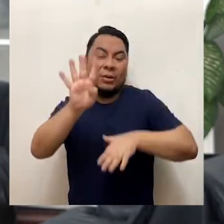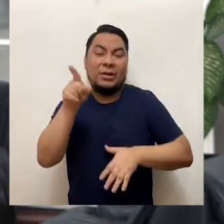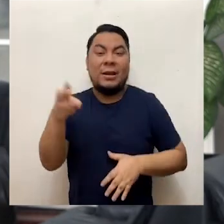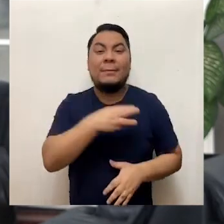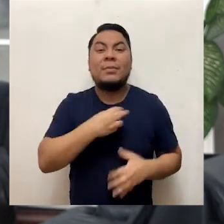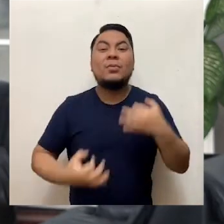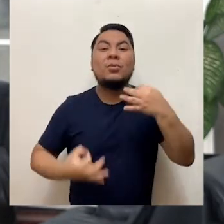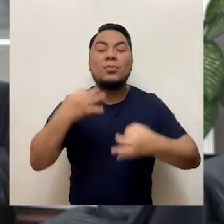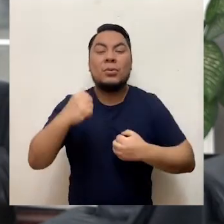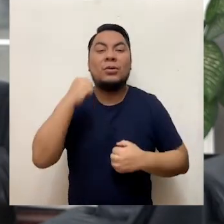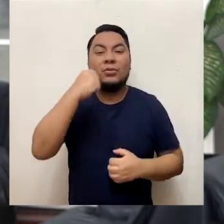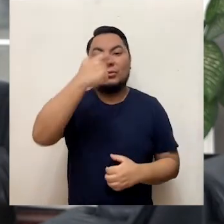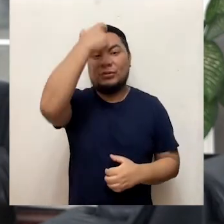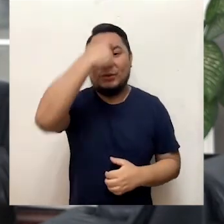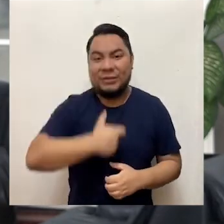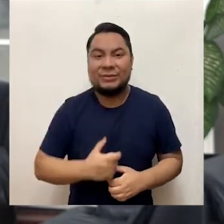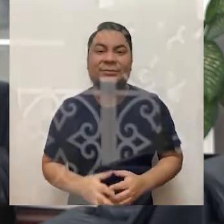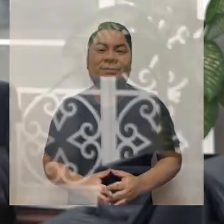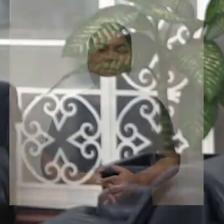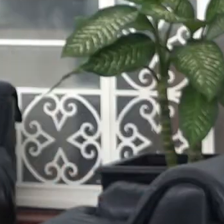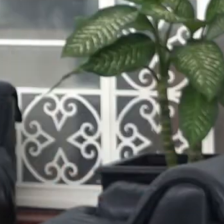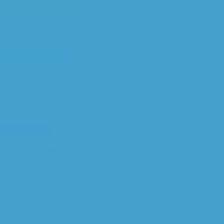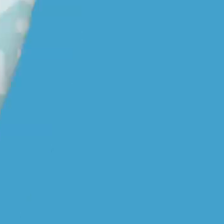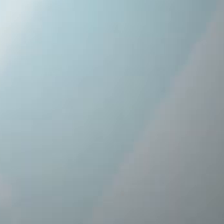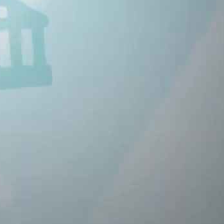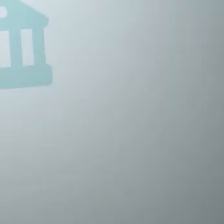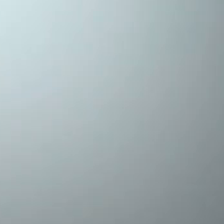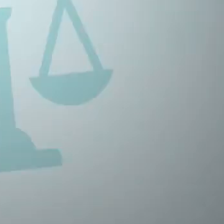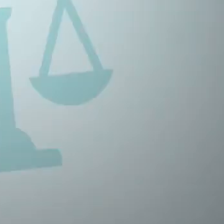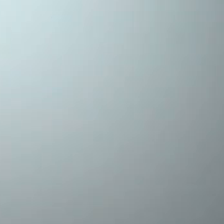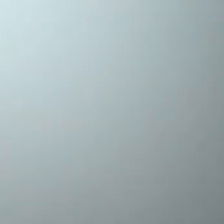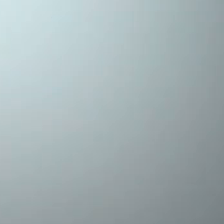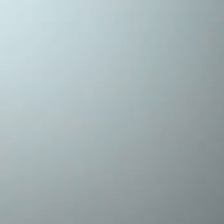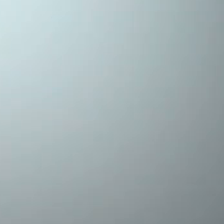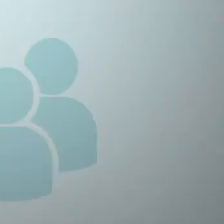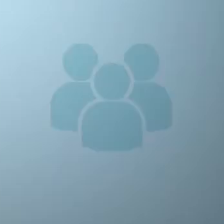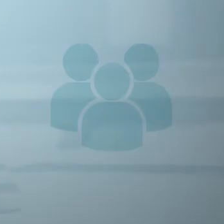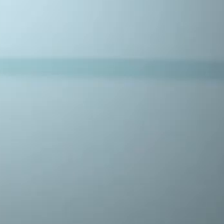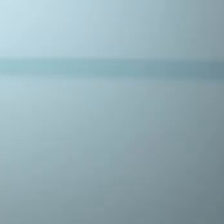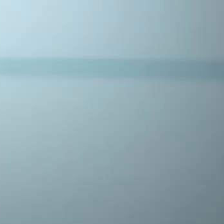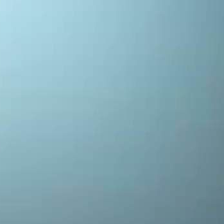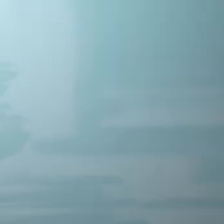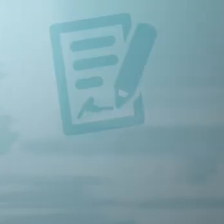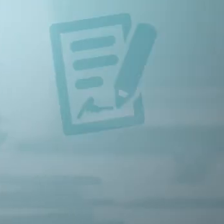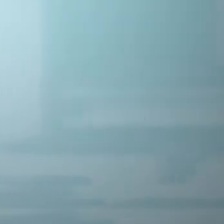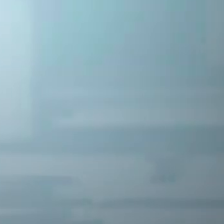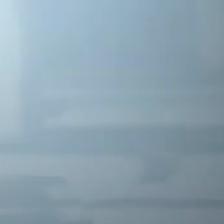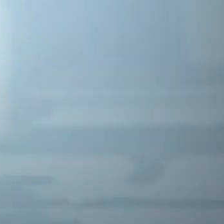1884, del Ministerio de Justicia y Derechos Humanos.